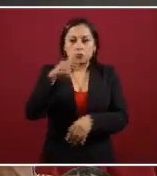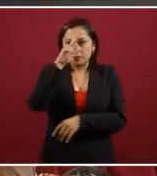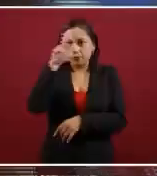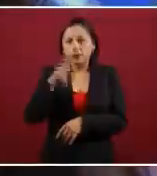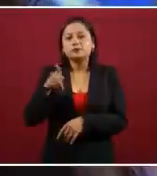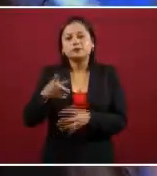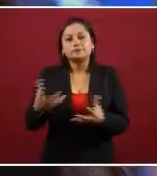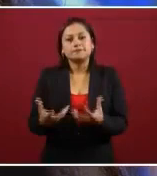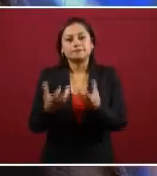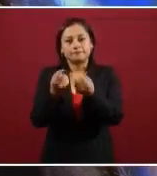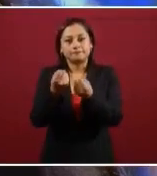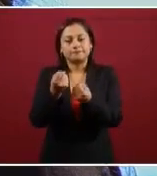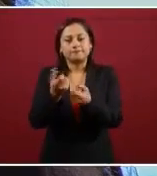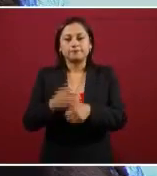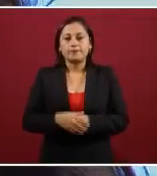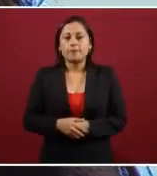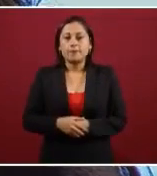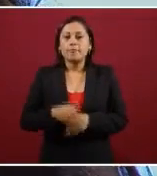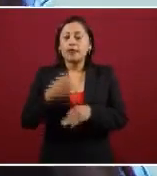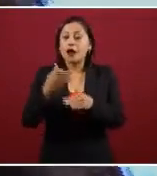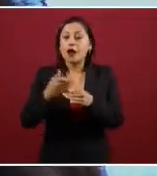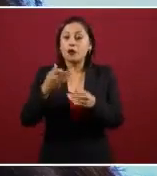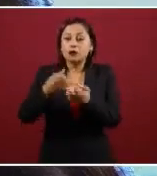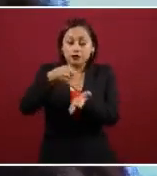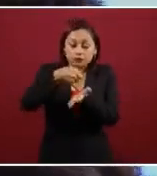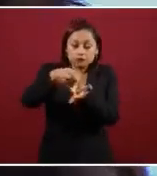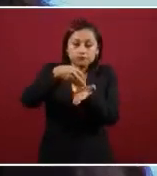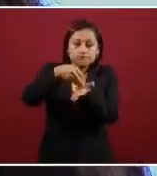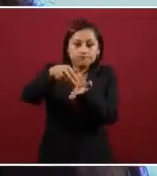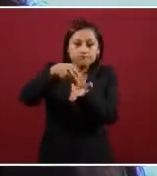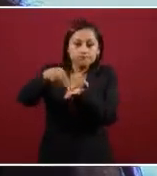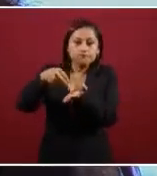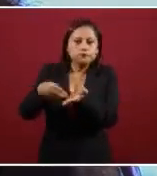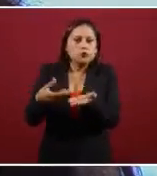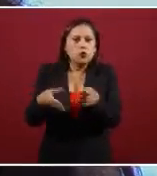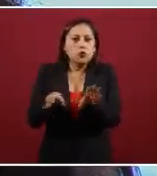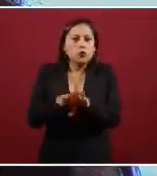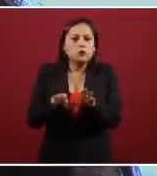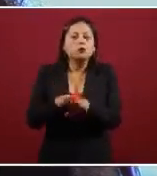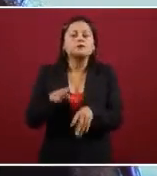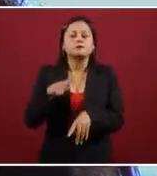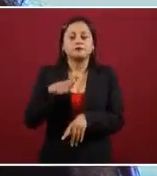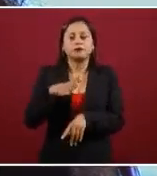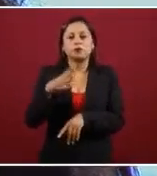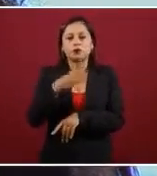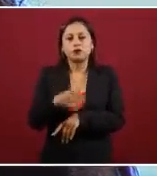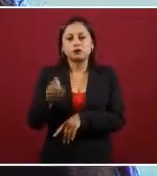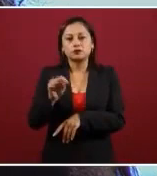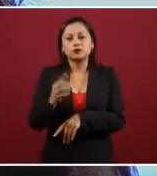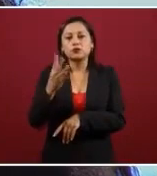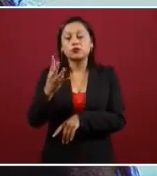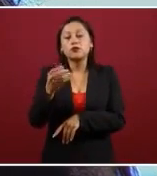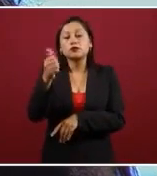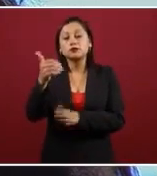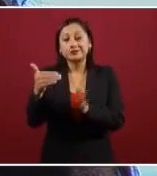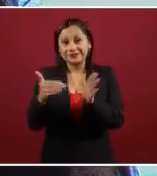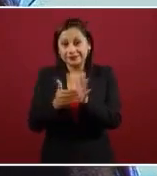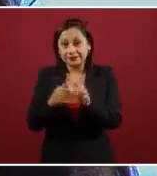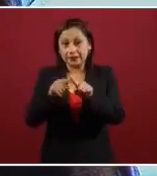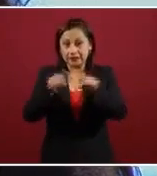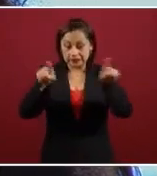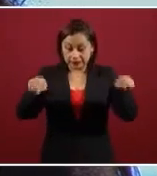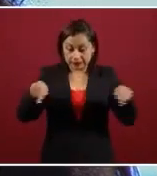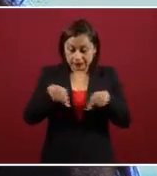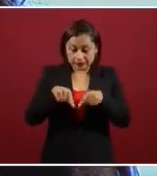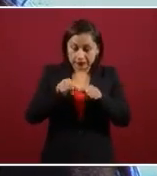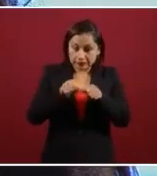siembra? Hoy les podemos decir que tenemos 400.46 mil hectáreas donde